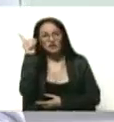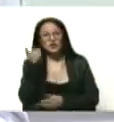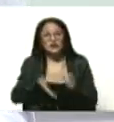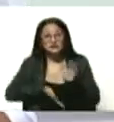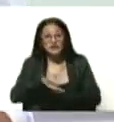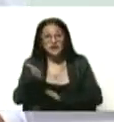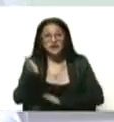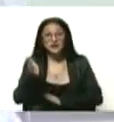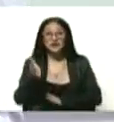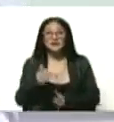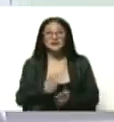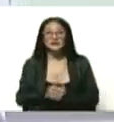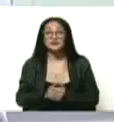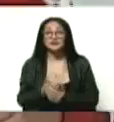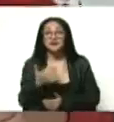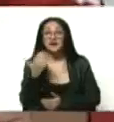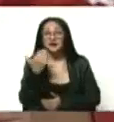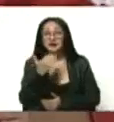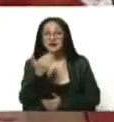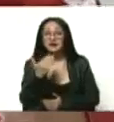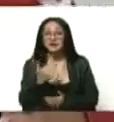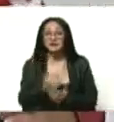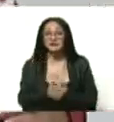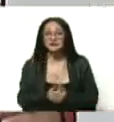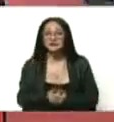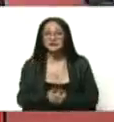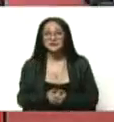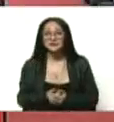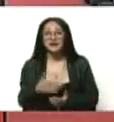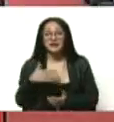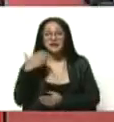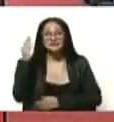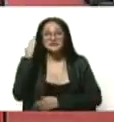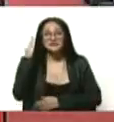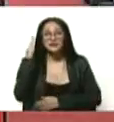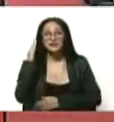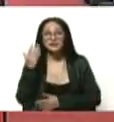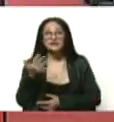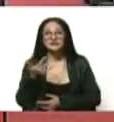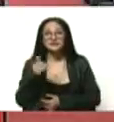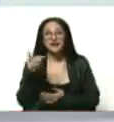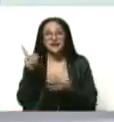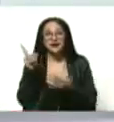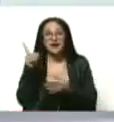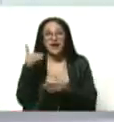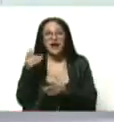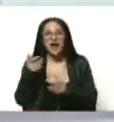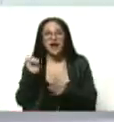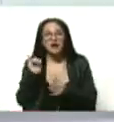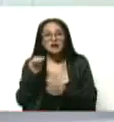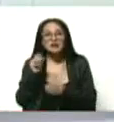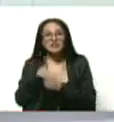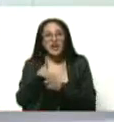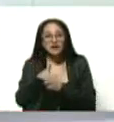¿no? Dijeron que no se querían atrás. Entonces quería saber si tienen algún dato del